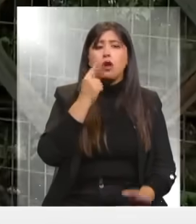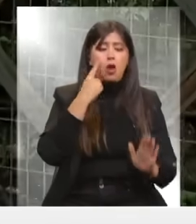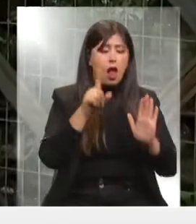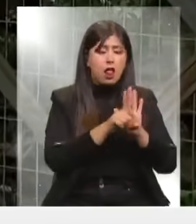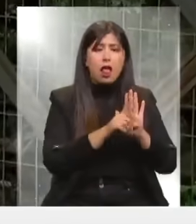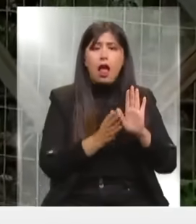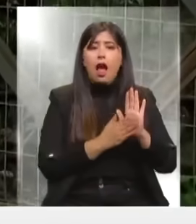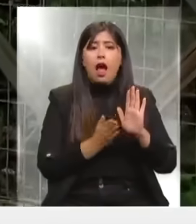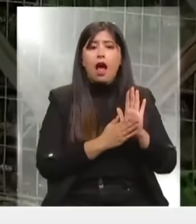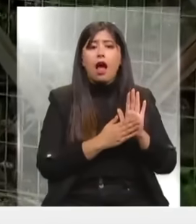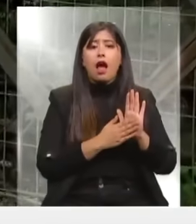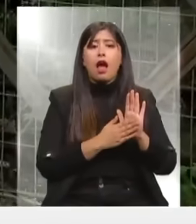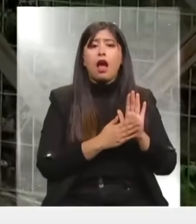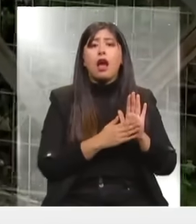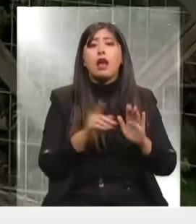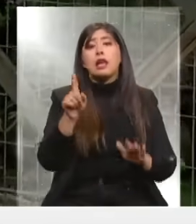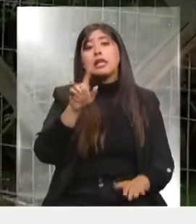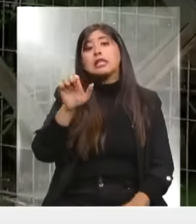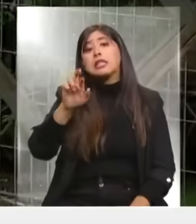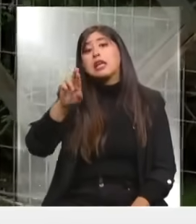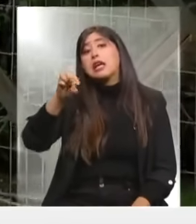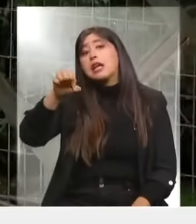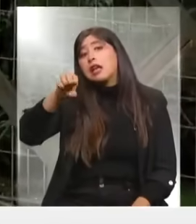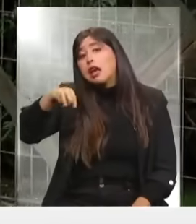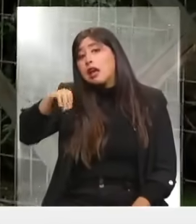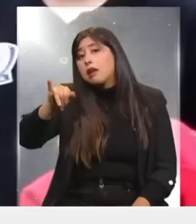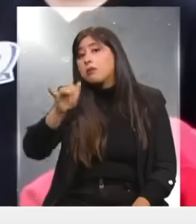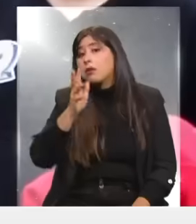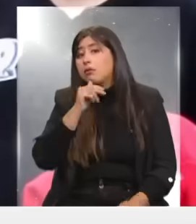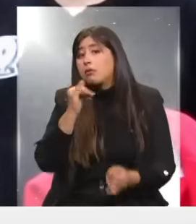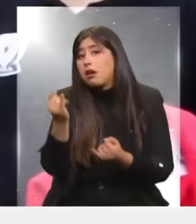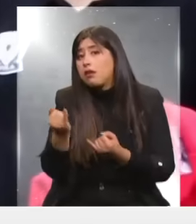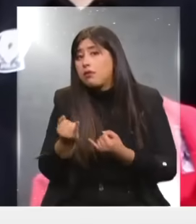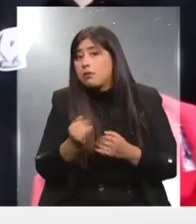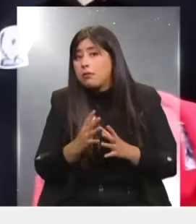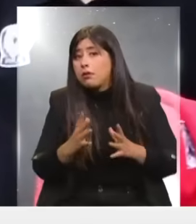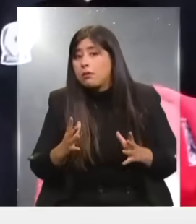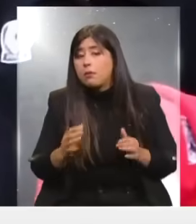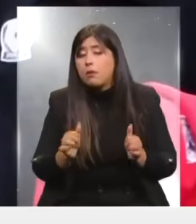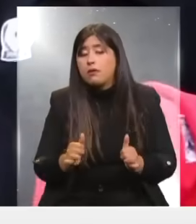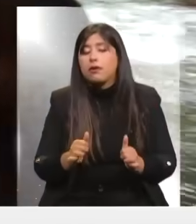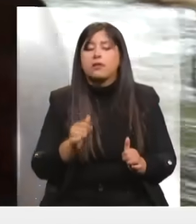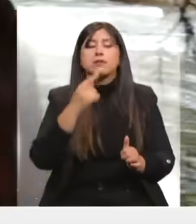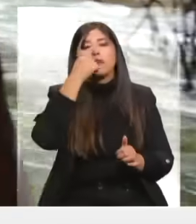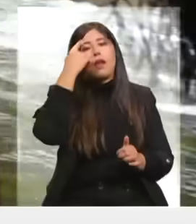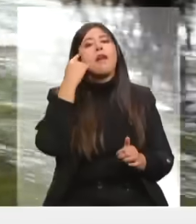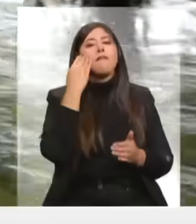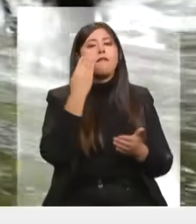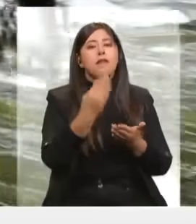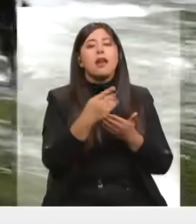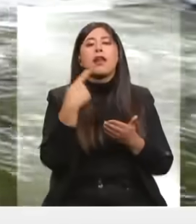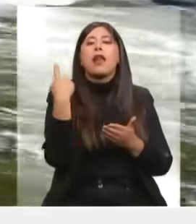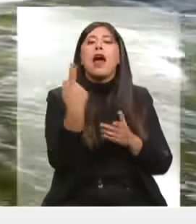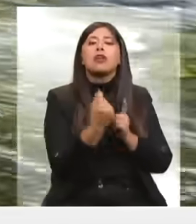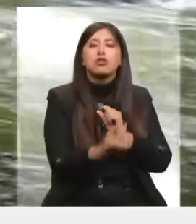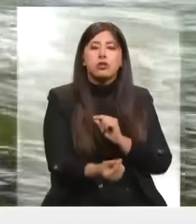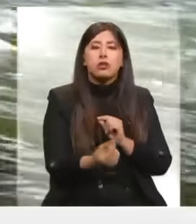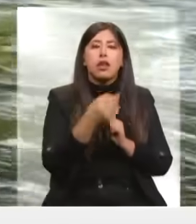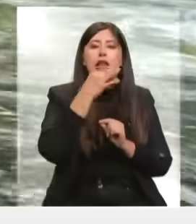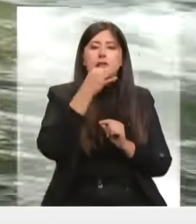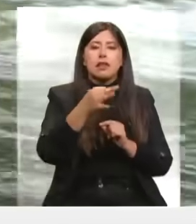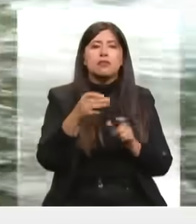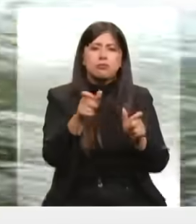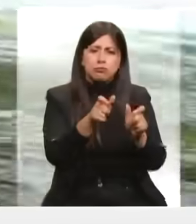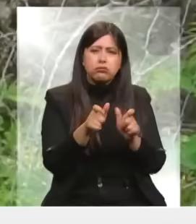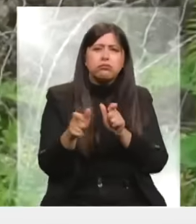ley. Porque puede ser muy seremi, pero a lo mejor tampoco está muy bien informado. Por ahora, desde Bienes Nacionales trabajan en incrementar la